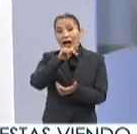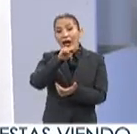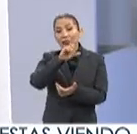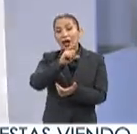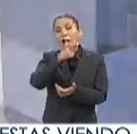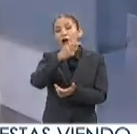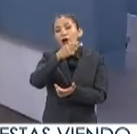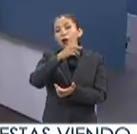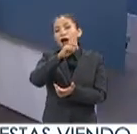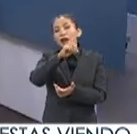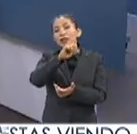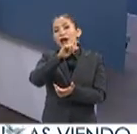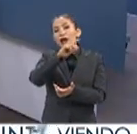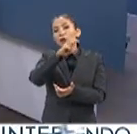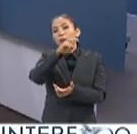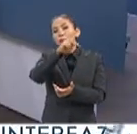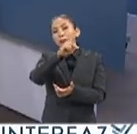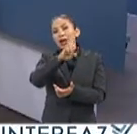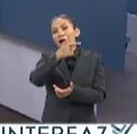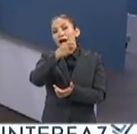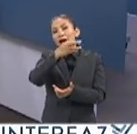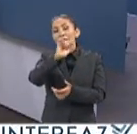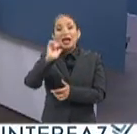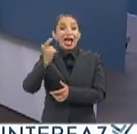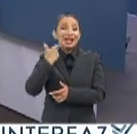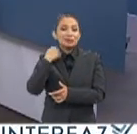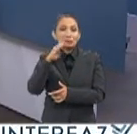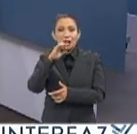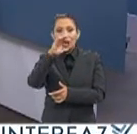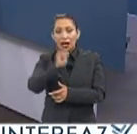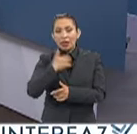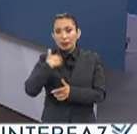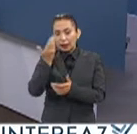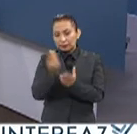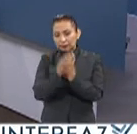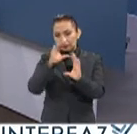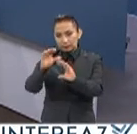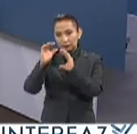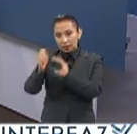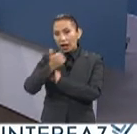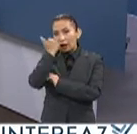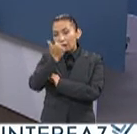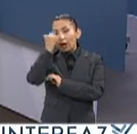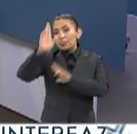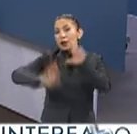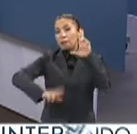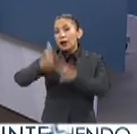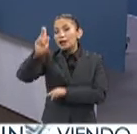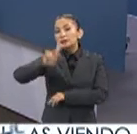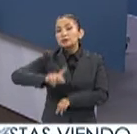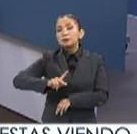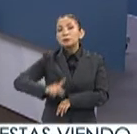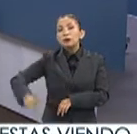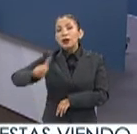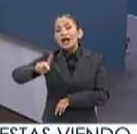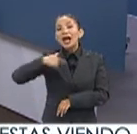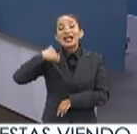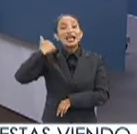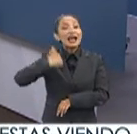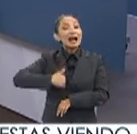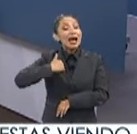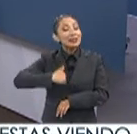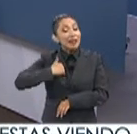Guadalupe Granados Rodríguez. Ella es ex beneficiaria del programa de capacitación de estudiantes de escuelas normales públicas en